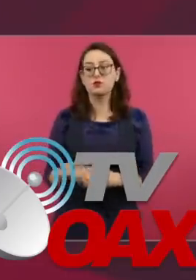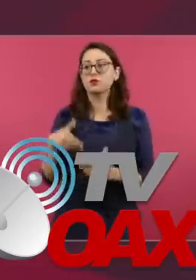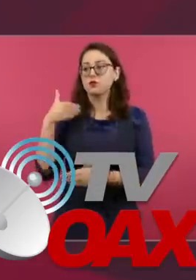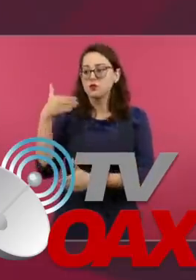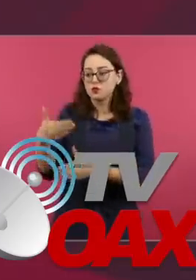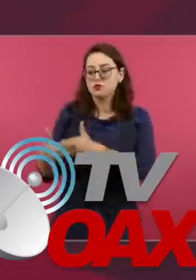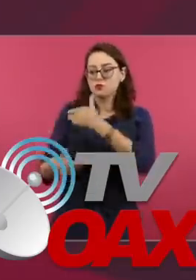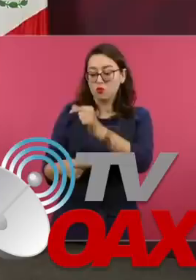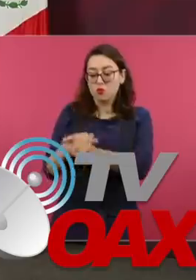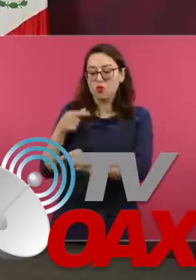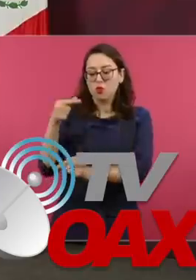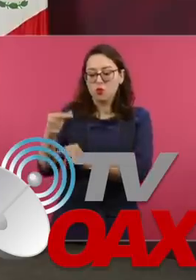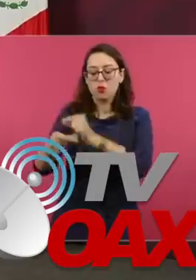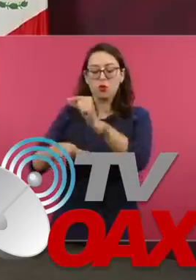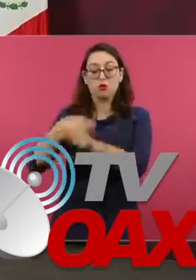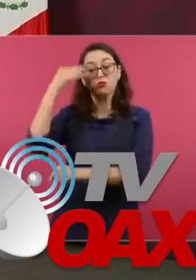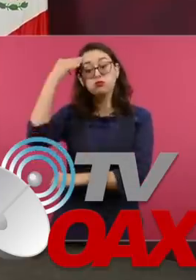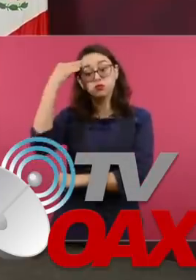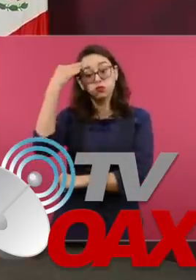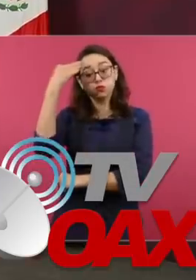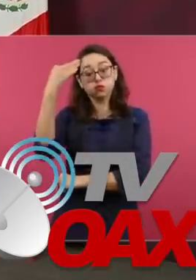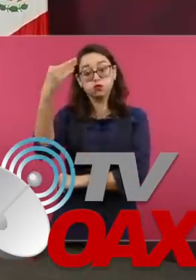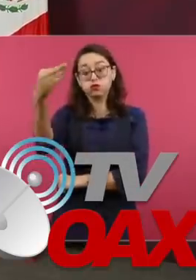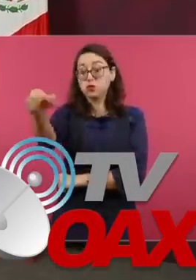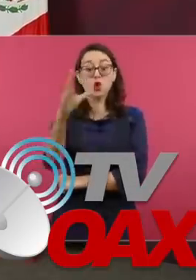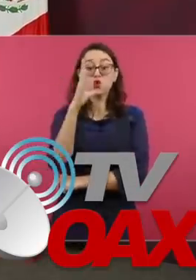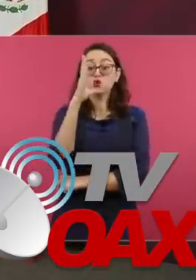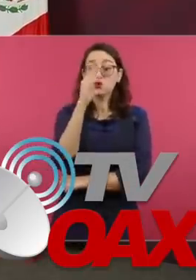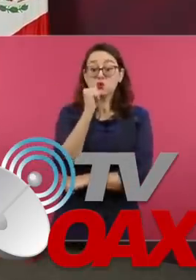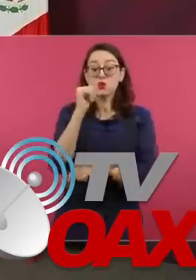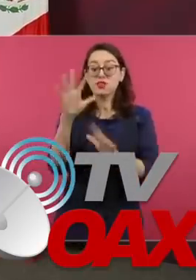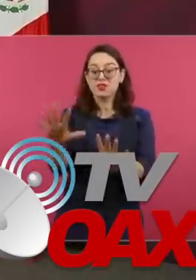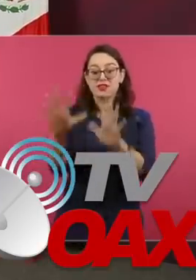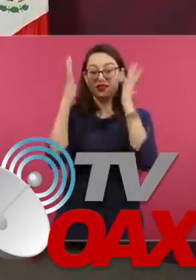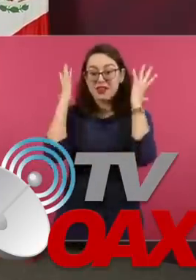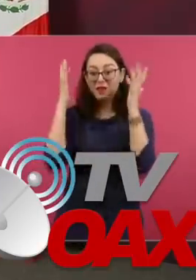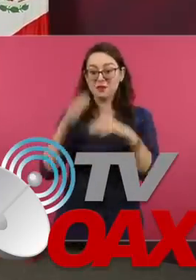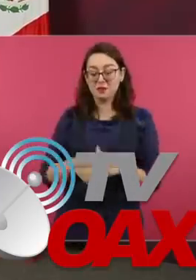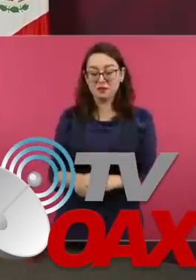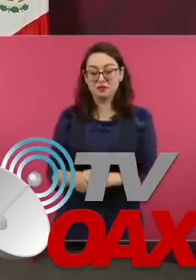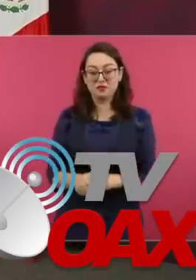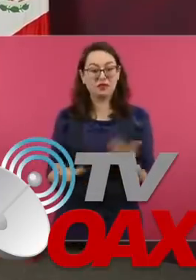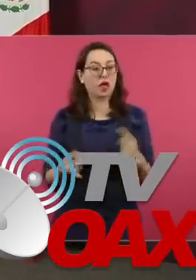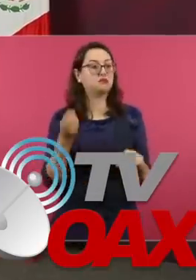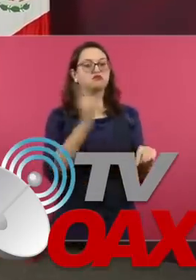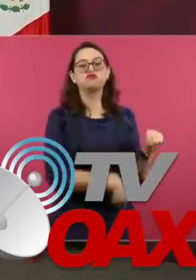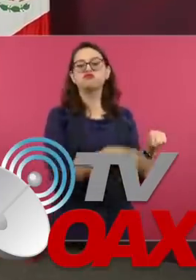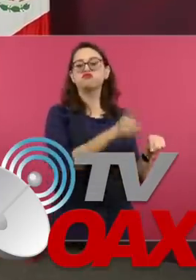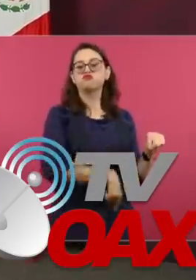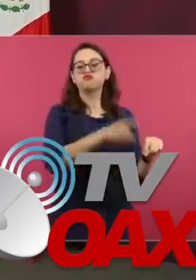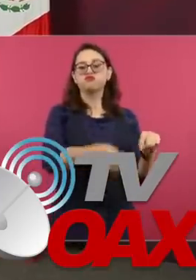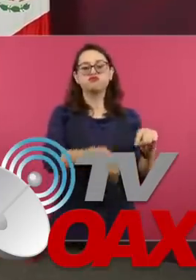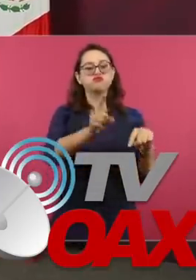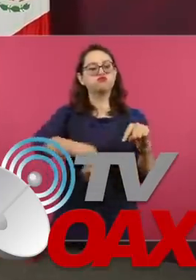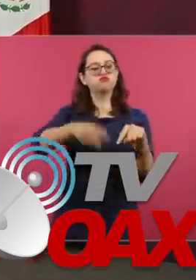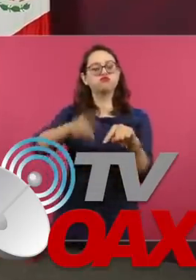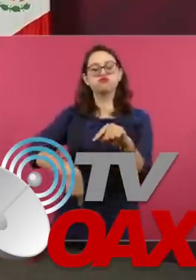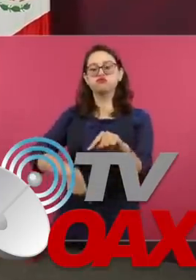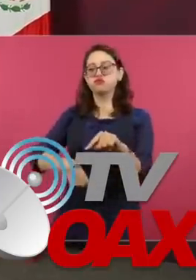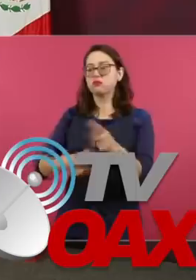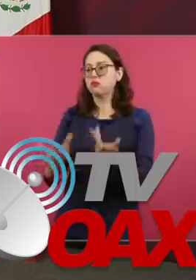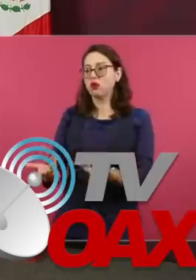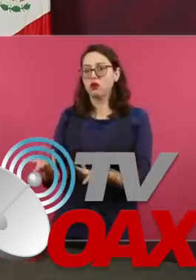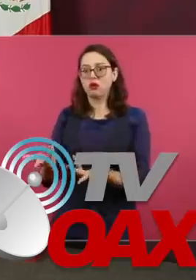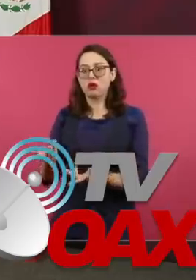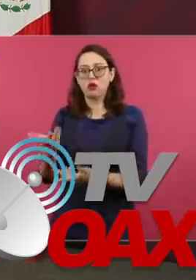No es así de la noche a la mañana, y no es el deseo de que ya no se siga utilizando petróleo.